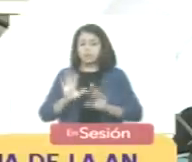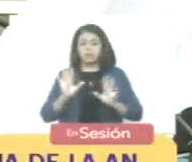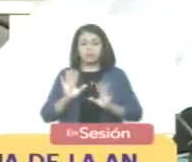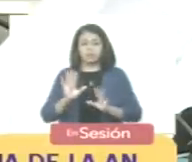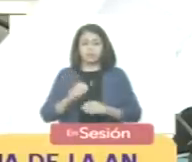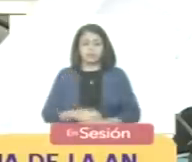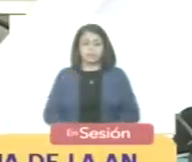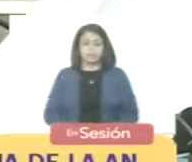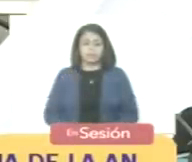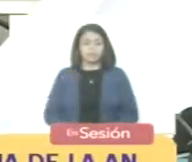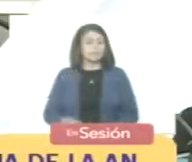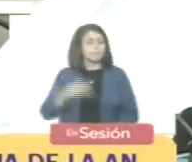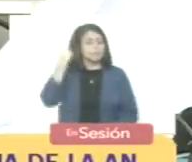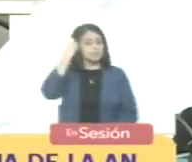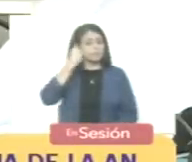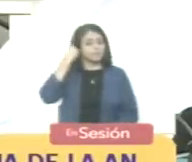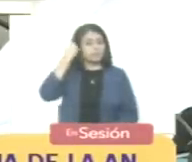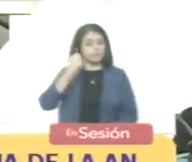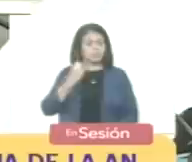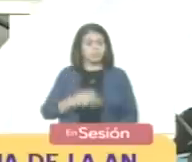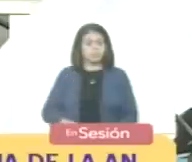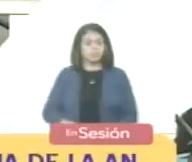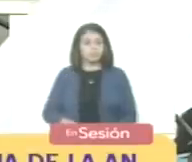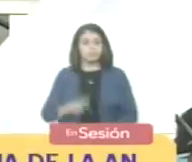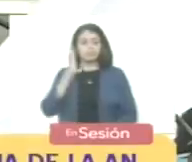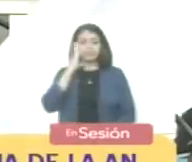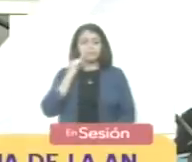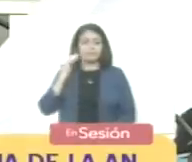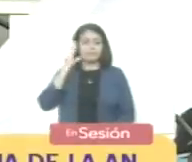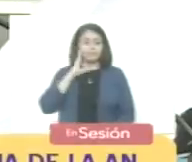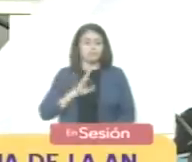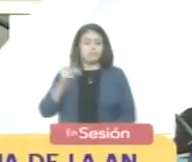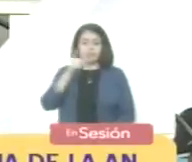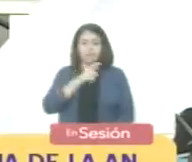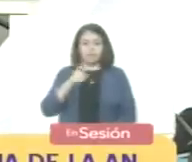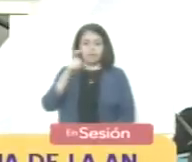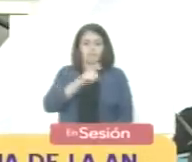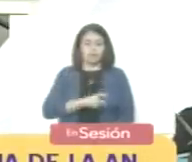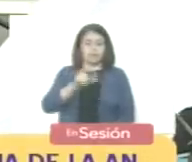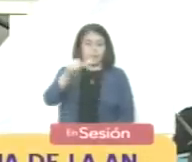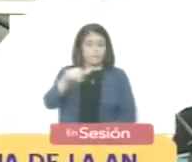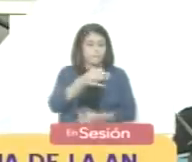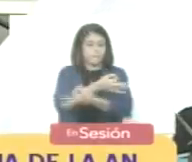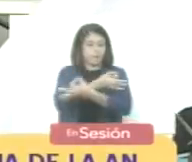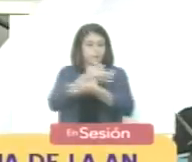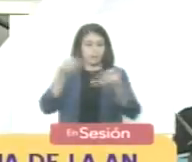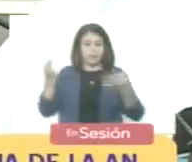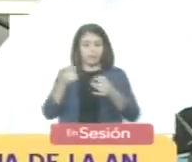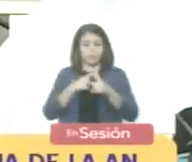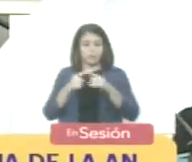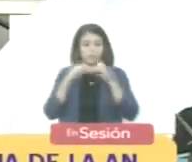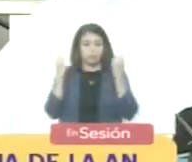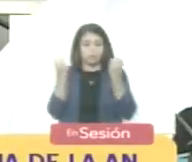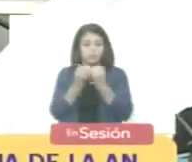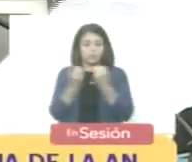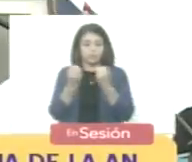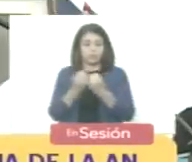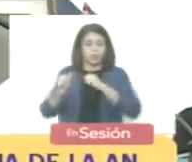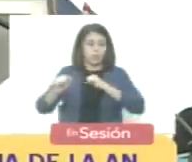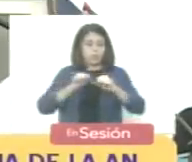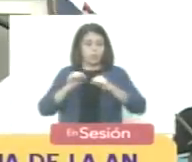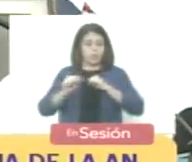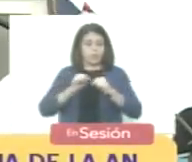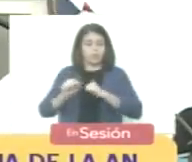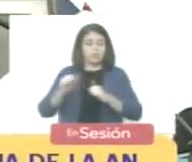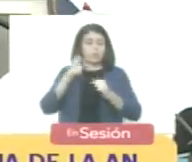compa. Considerando que su experiencia en la búsqueda de la perfección en la organización de